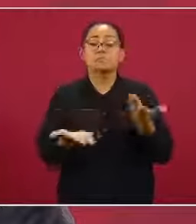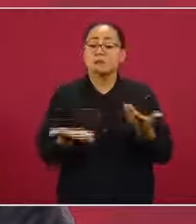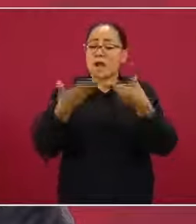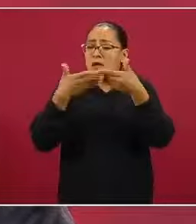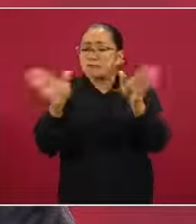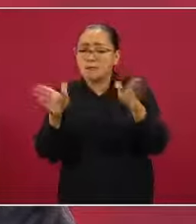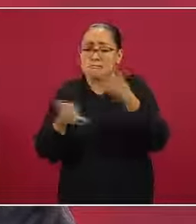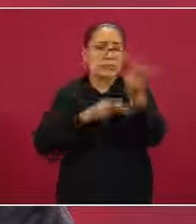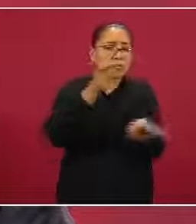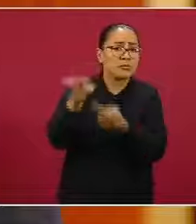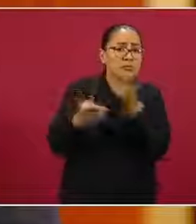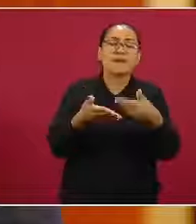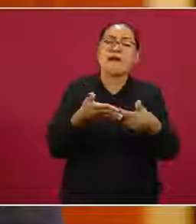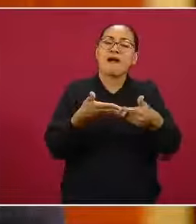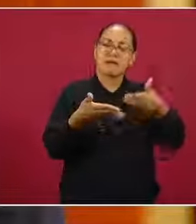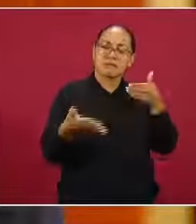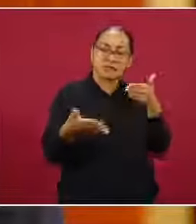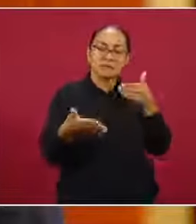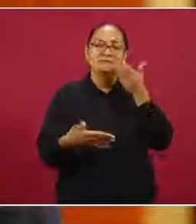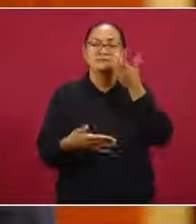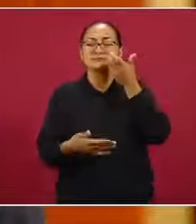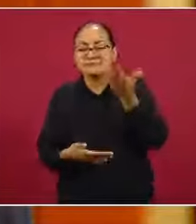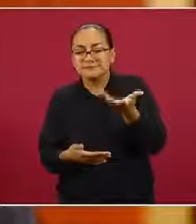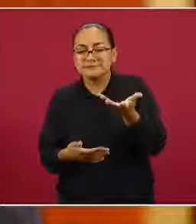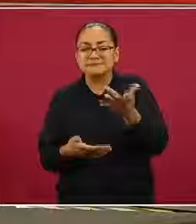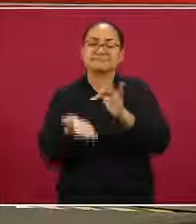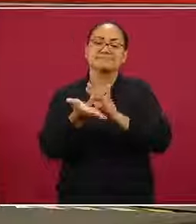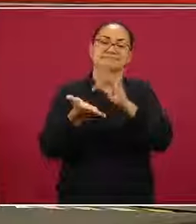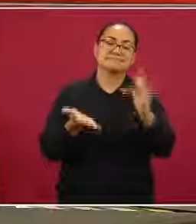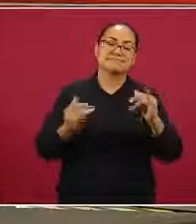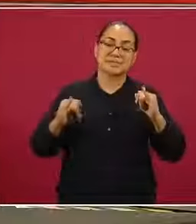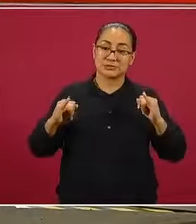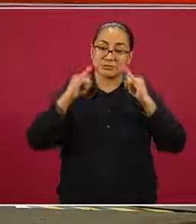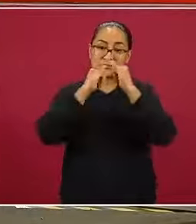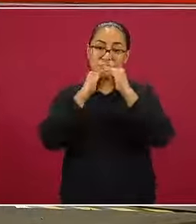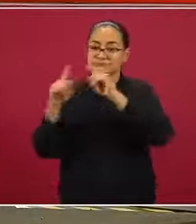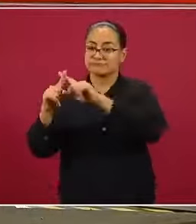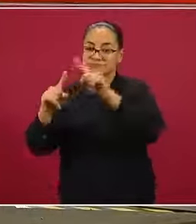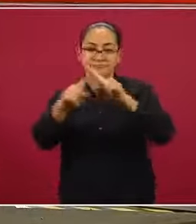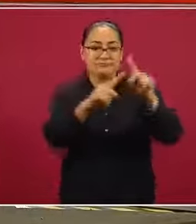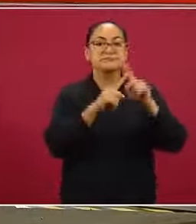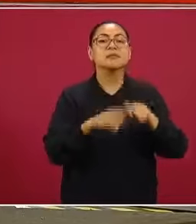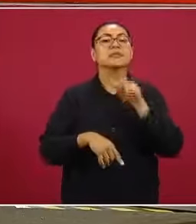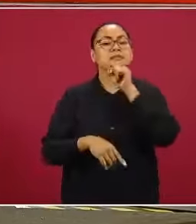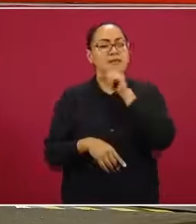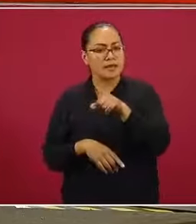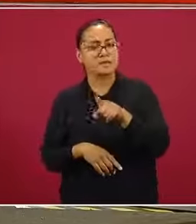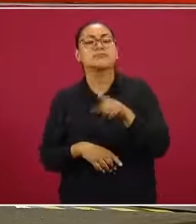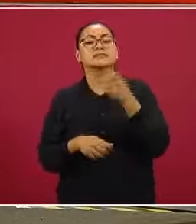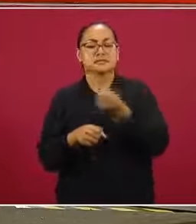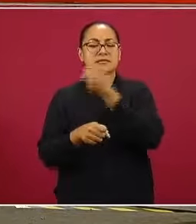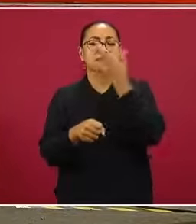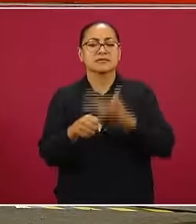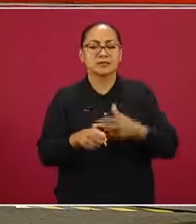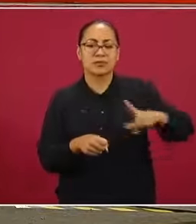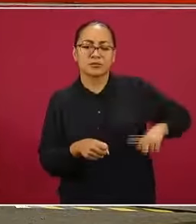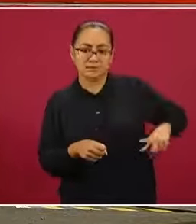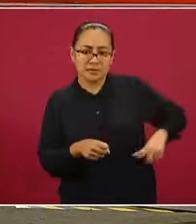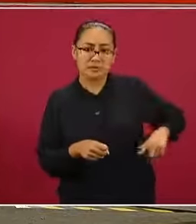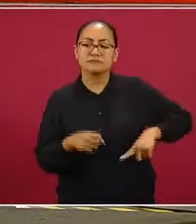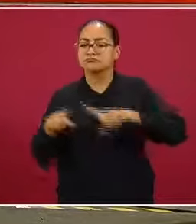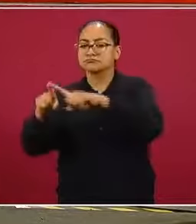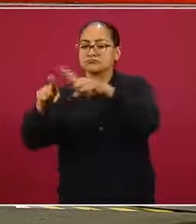agradeciendo también públicamente, además de las instituciones y las distintas secretarías de Estado que ya ha mencionado el señor Morales, de manera